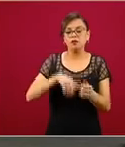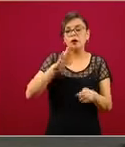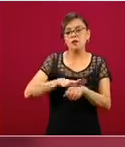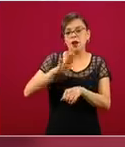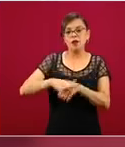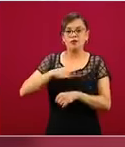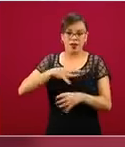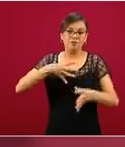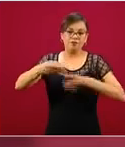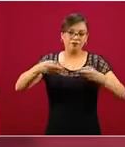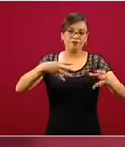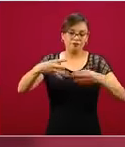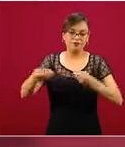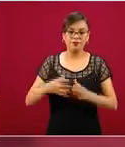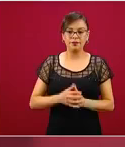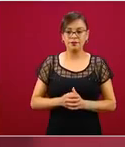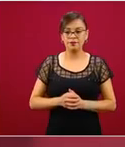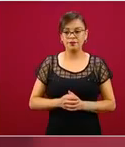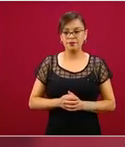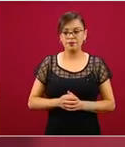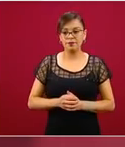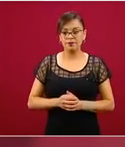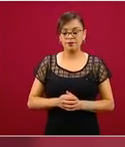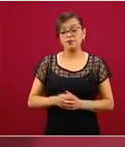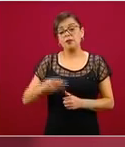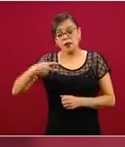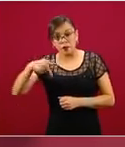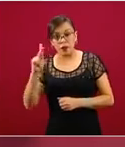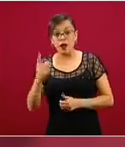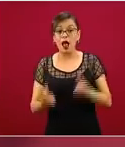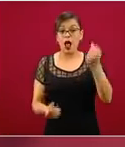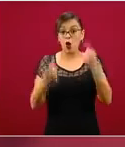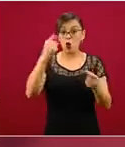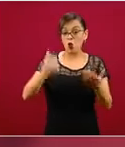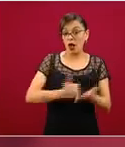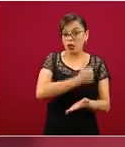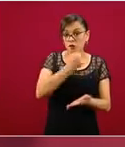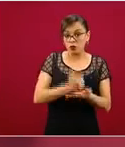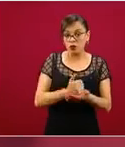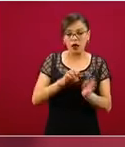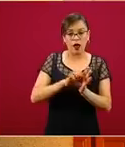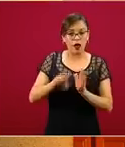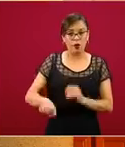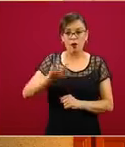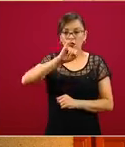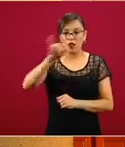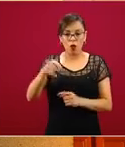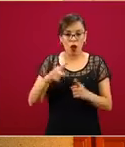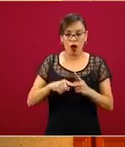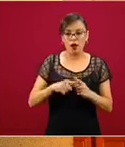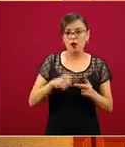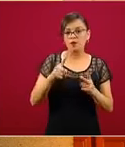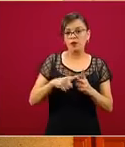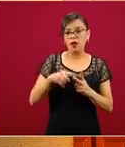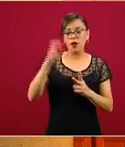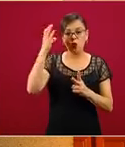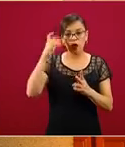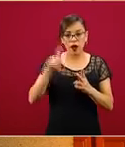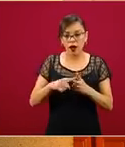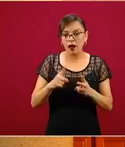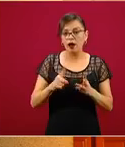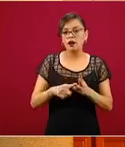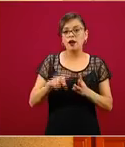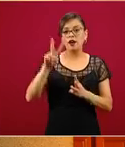Entonces, pero en algunas ciudades, Tijuana, Culiacán,